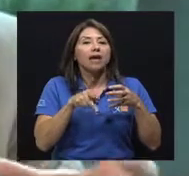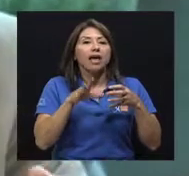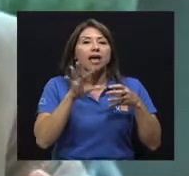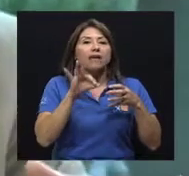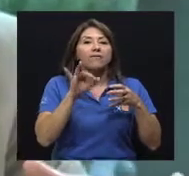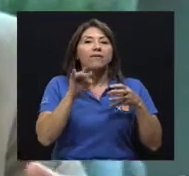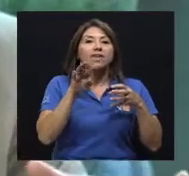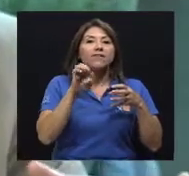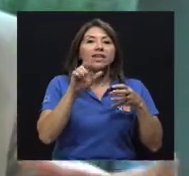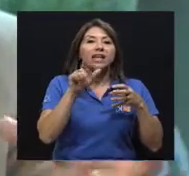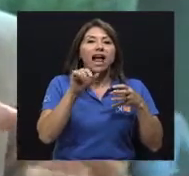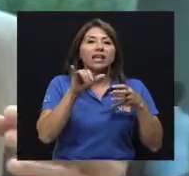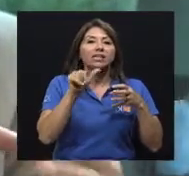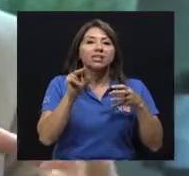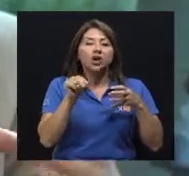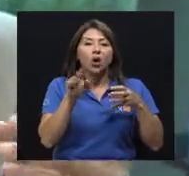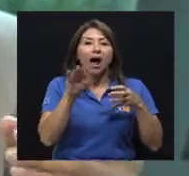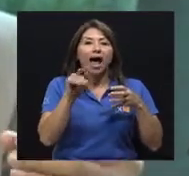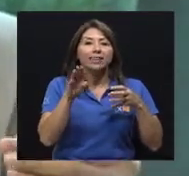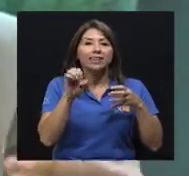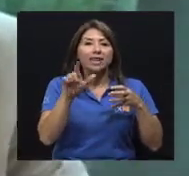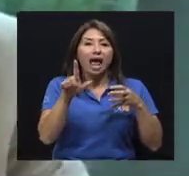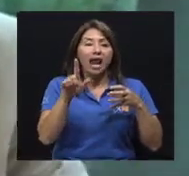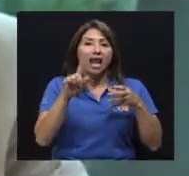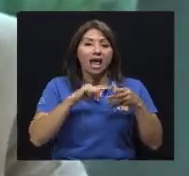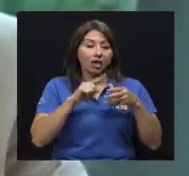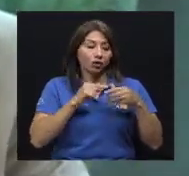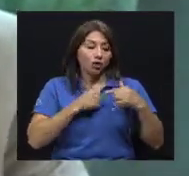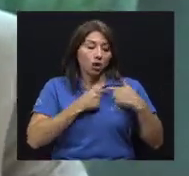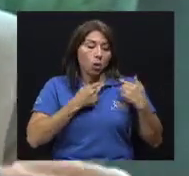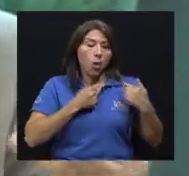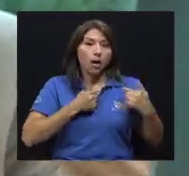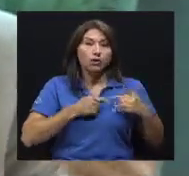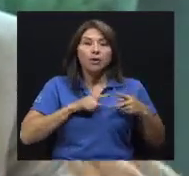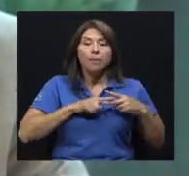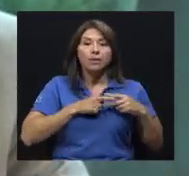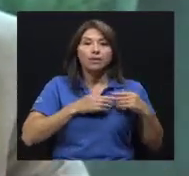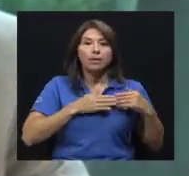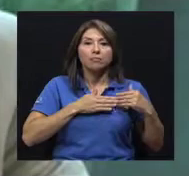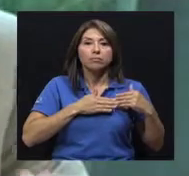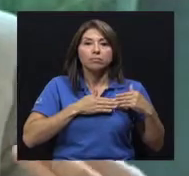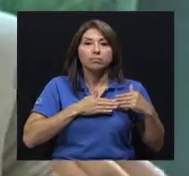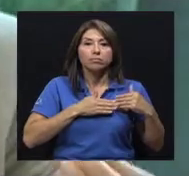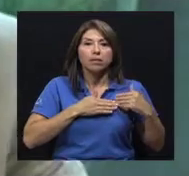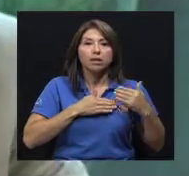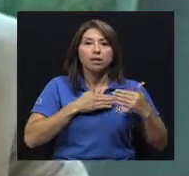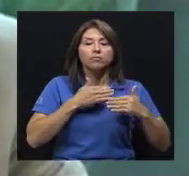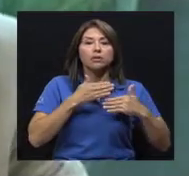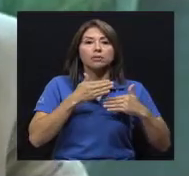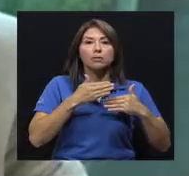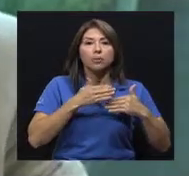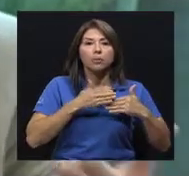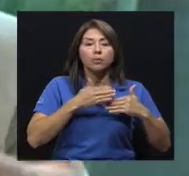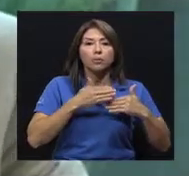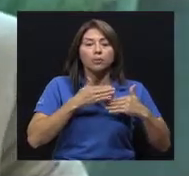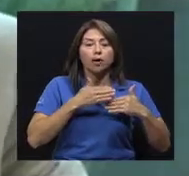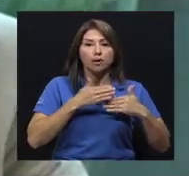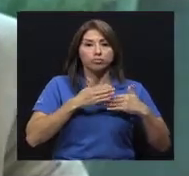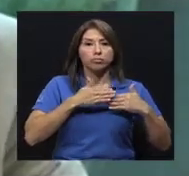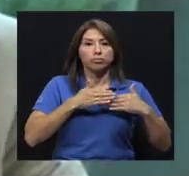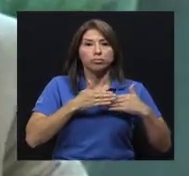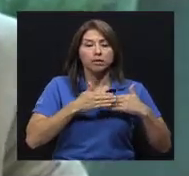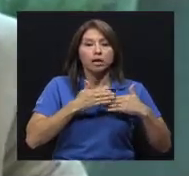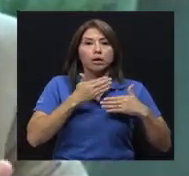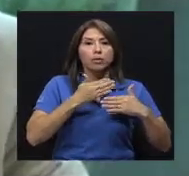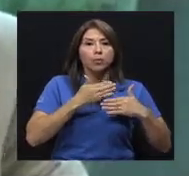corazón empieza a tener una arritmia que hace que la sangre circule más lento. Y esto es importante porque si hacen coágulos ahí, se van para el